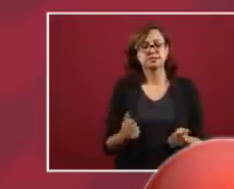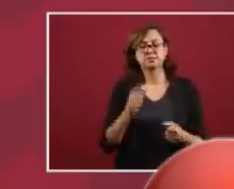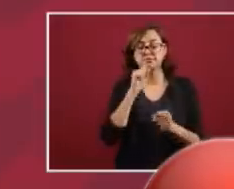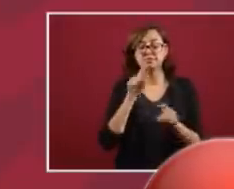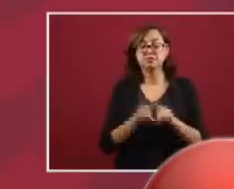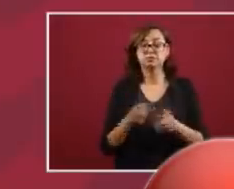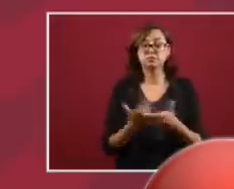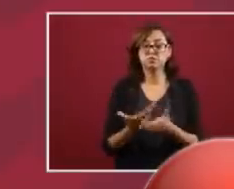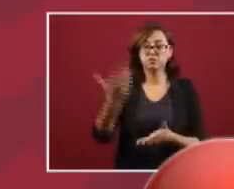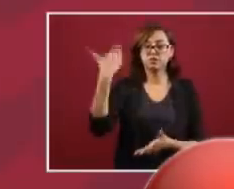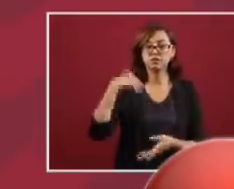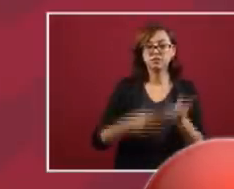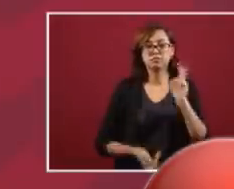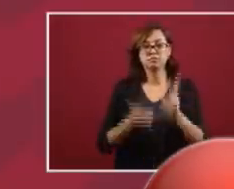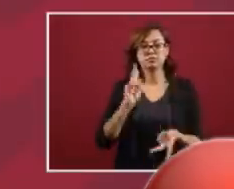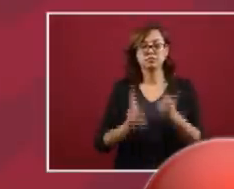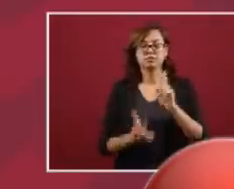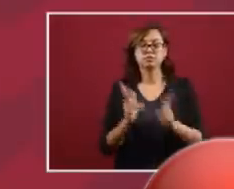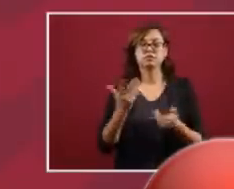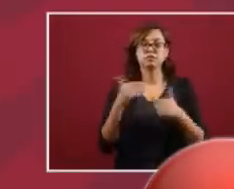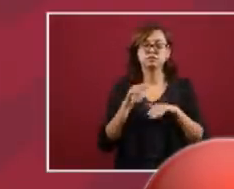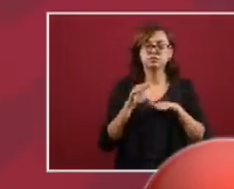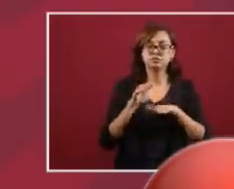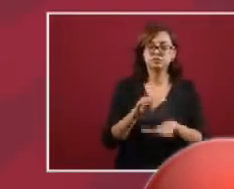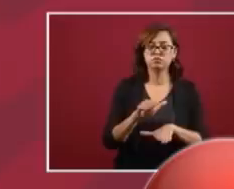incluso de cómo